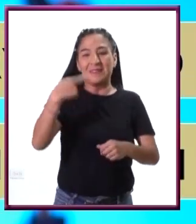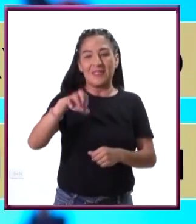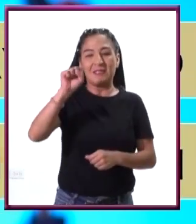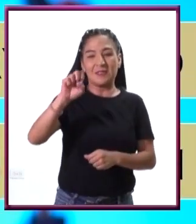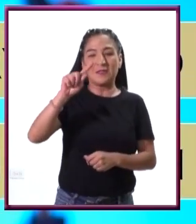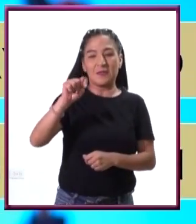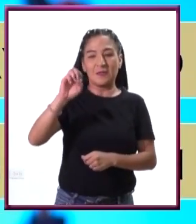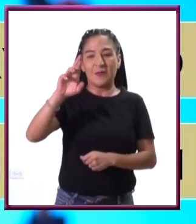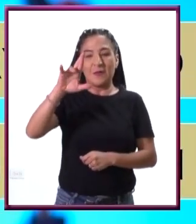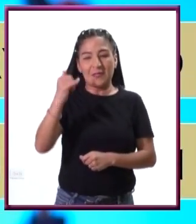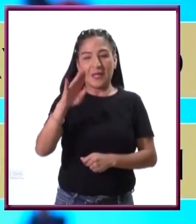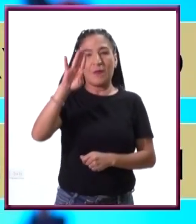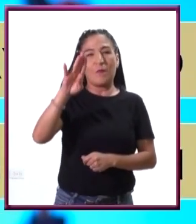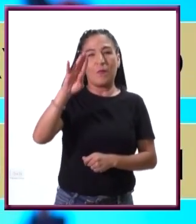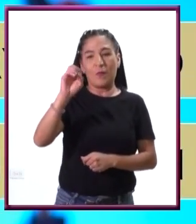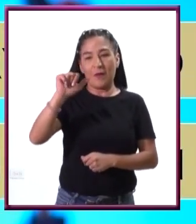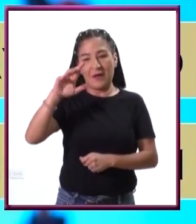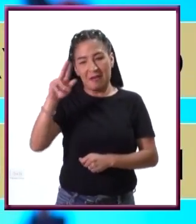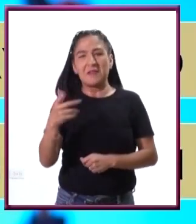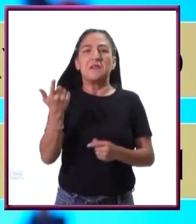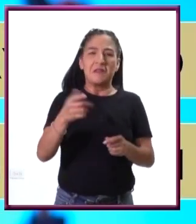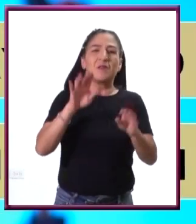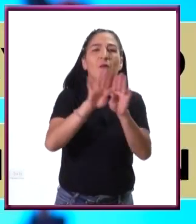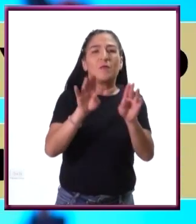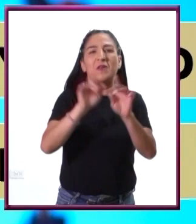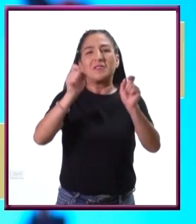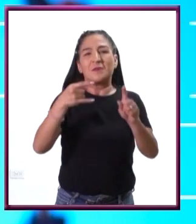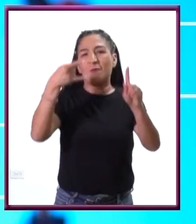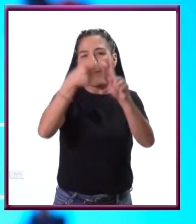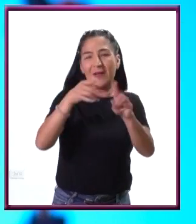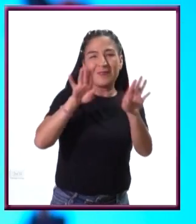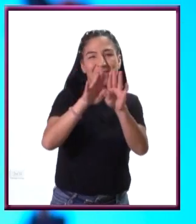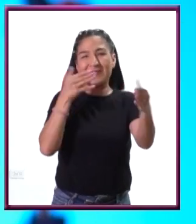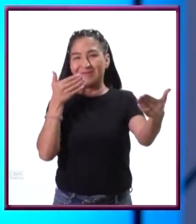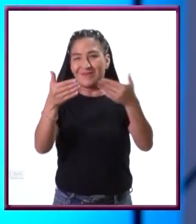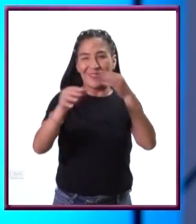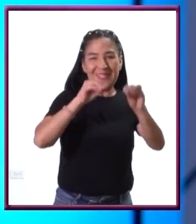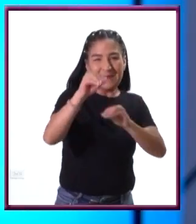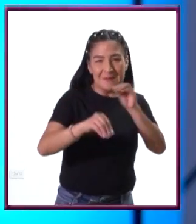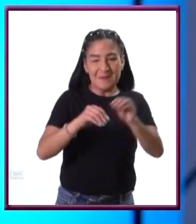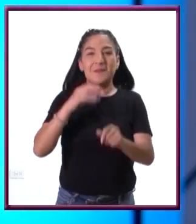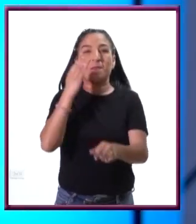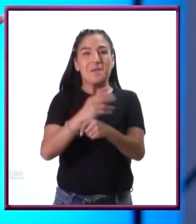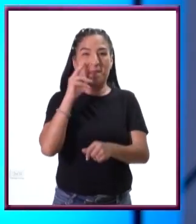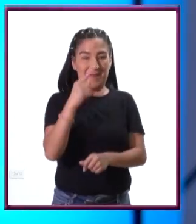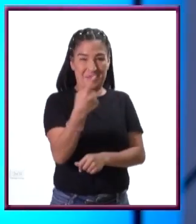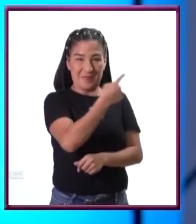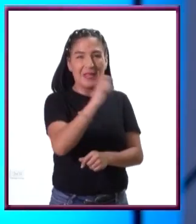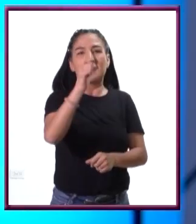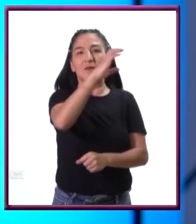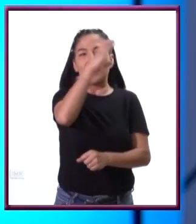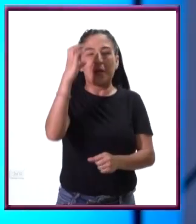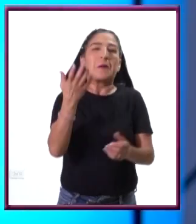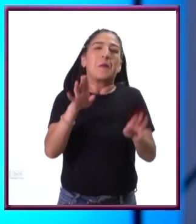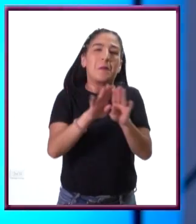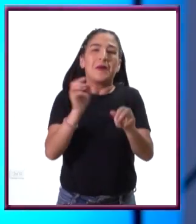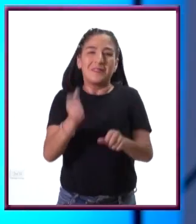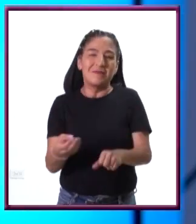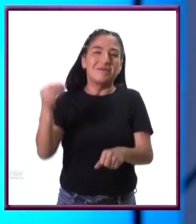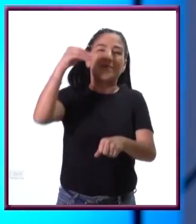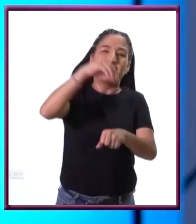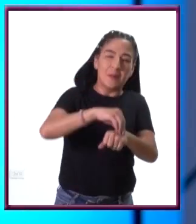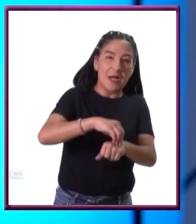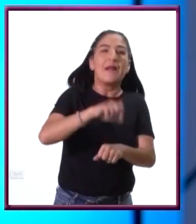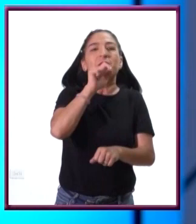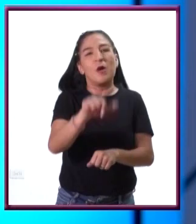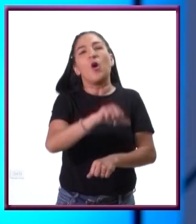cuadros de animación. Incluye esta fotografía que hemos analizado como un cuadro más y agrega otros